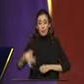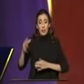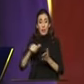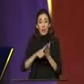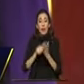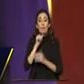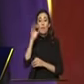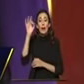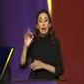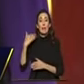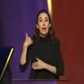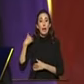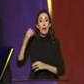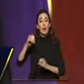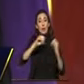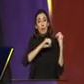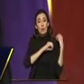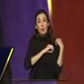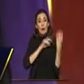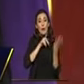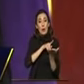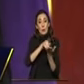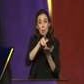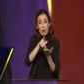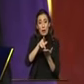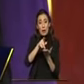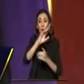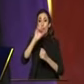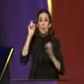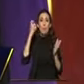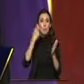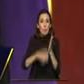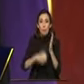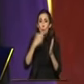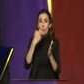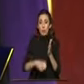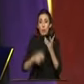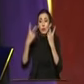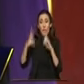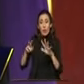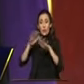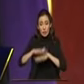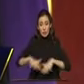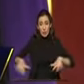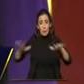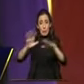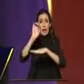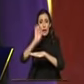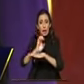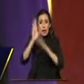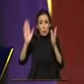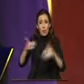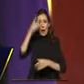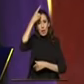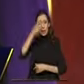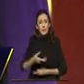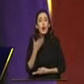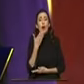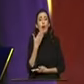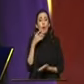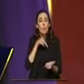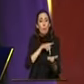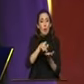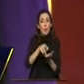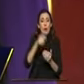tarde o temprano nos va a obligar a pagar una indemnización, le pido que también invite al pueblo a decidir de dónde saldrán los